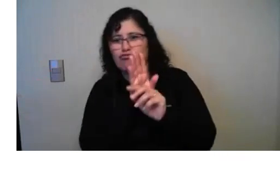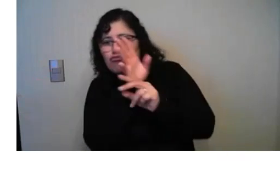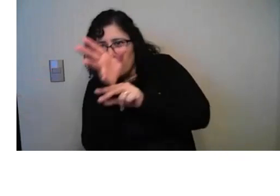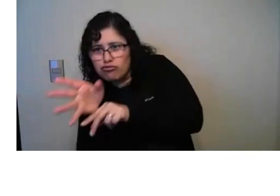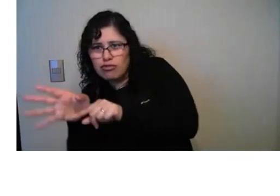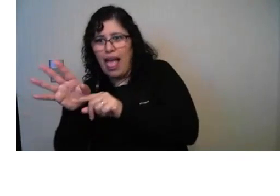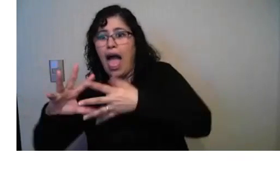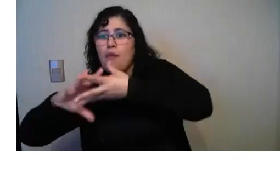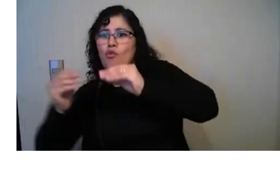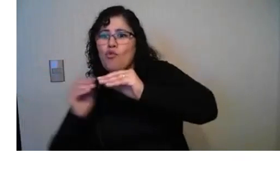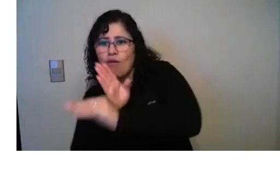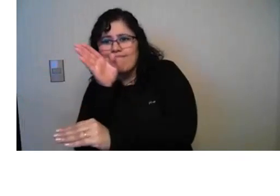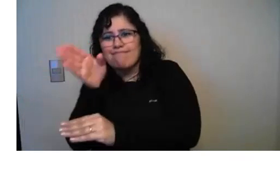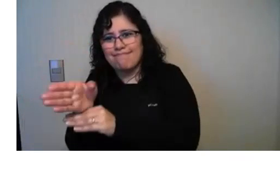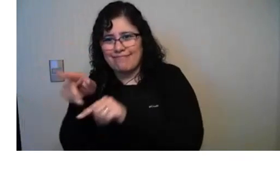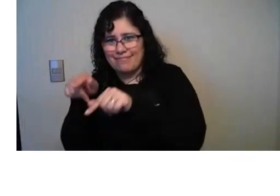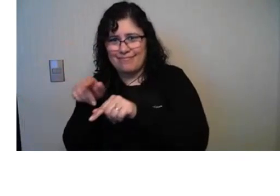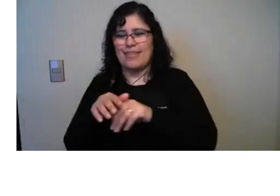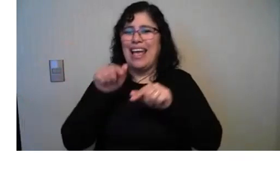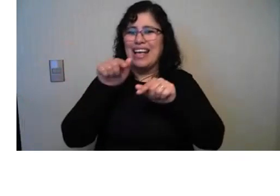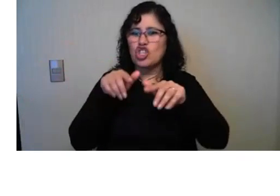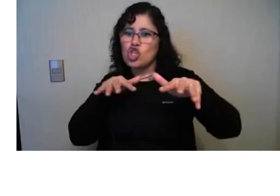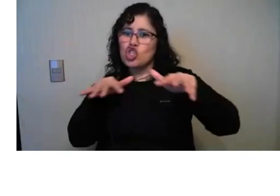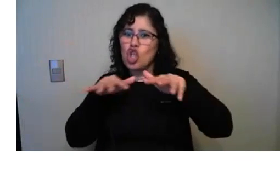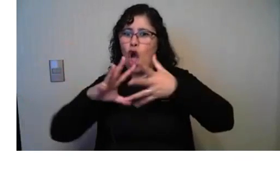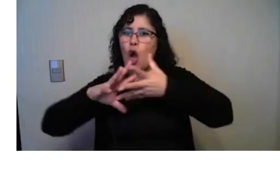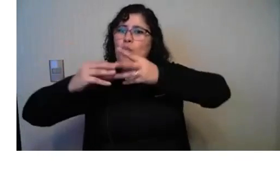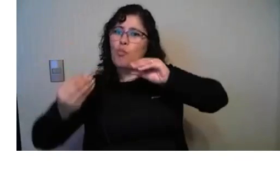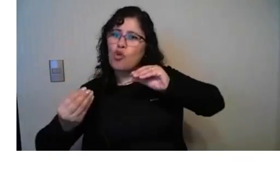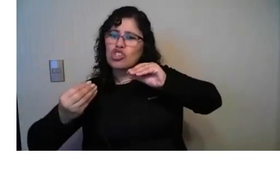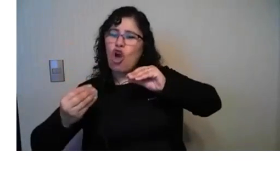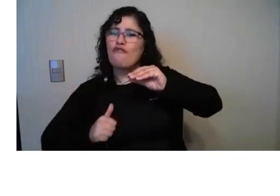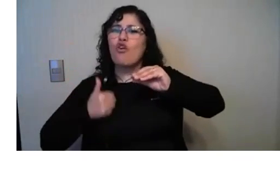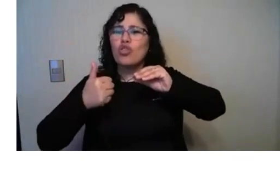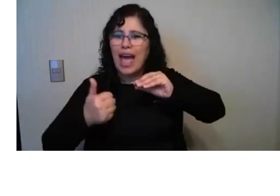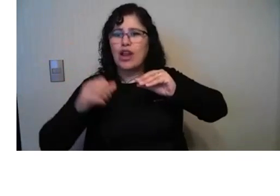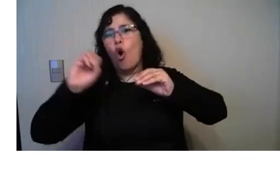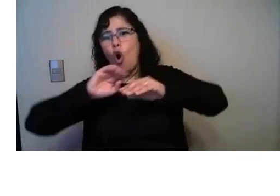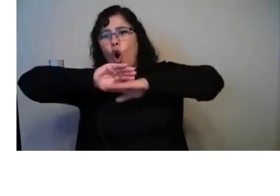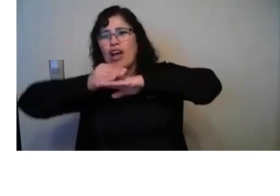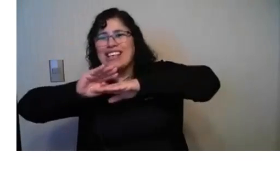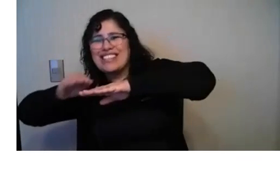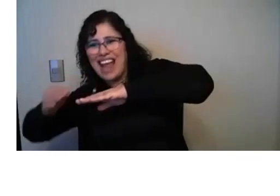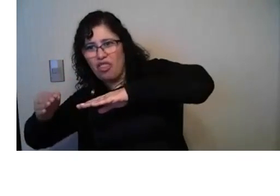motor somático será músculo voluntario o estriado.